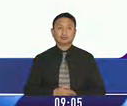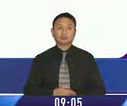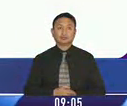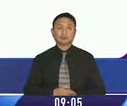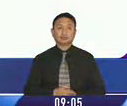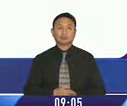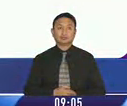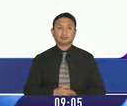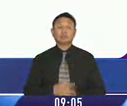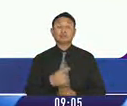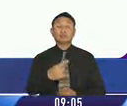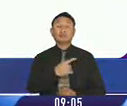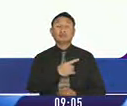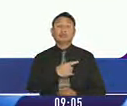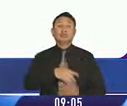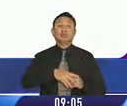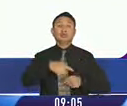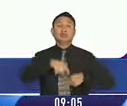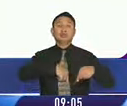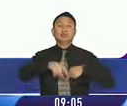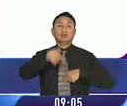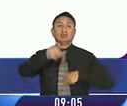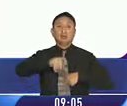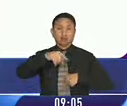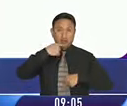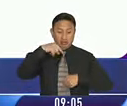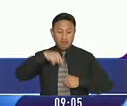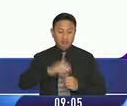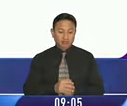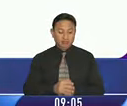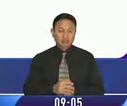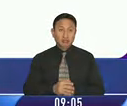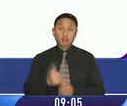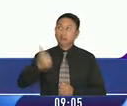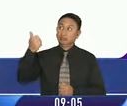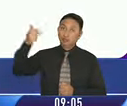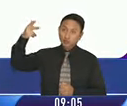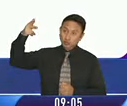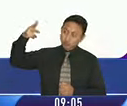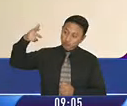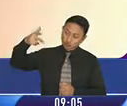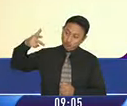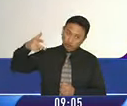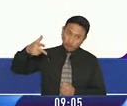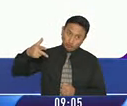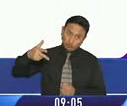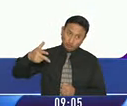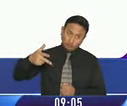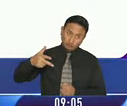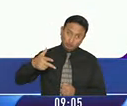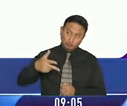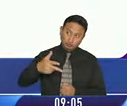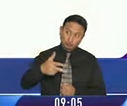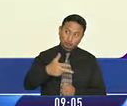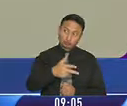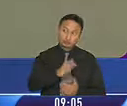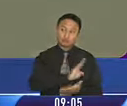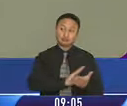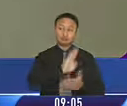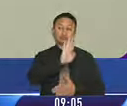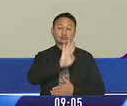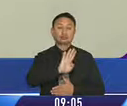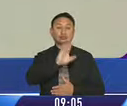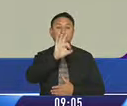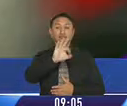El transporte, de acuerdo a los habitantes del sector, venía descendiendo de acá, de esta pendiente en el bloque 4 de Flor